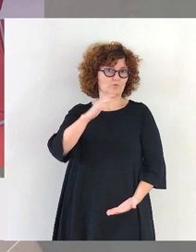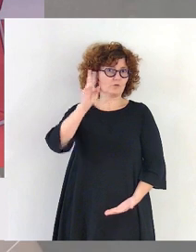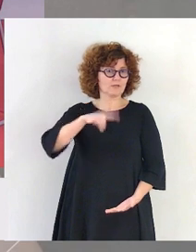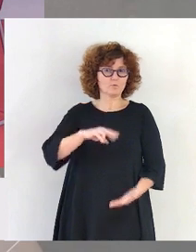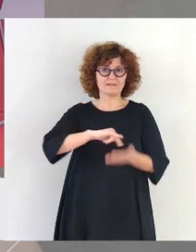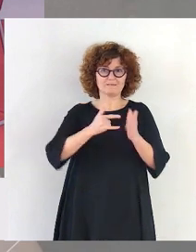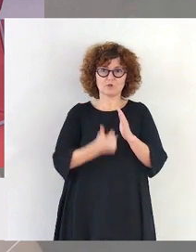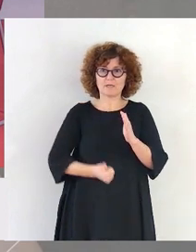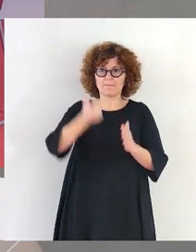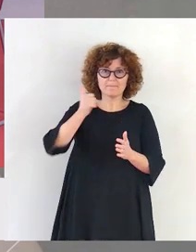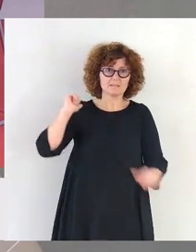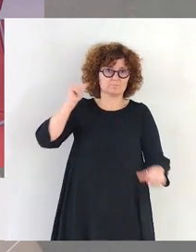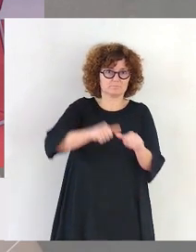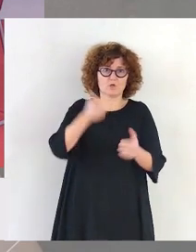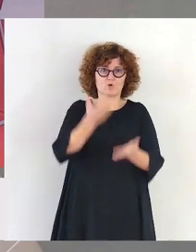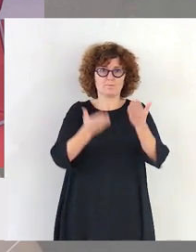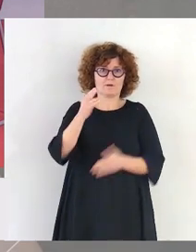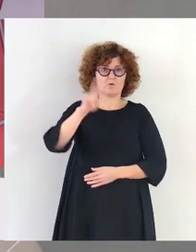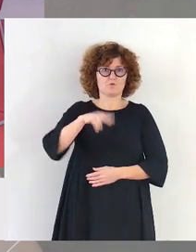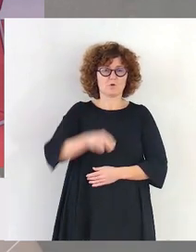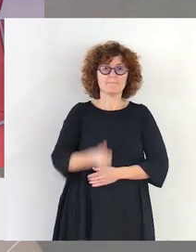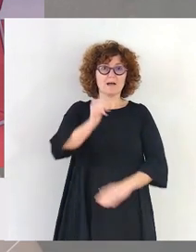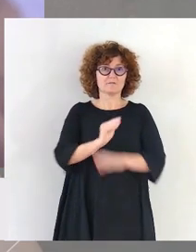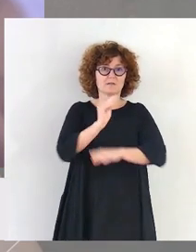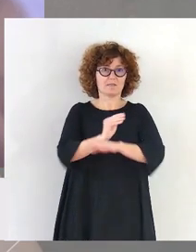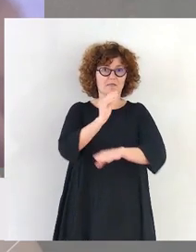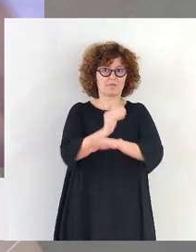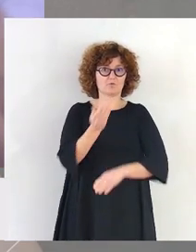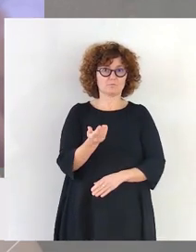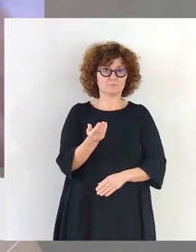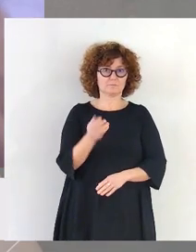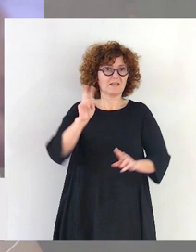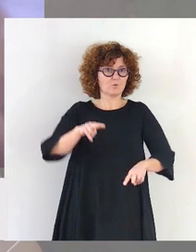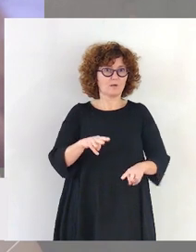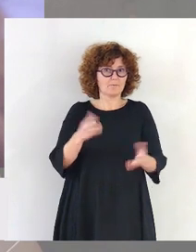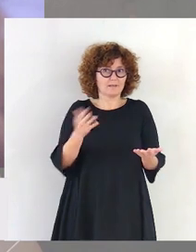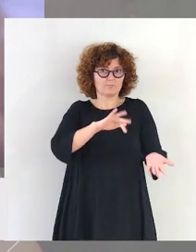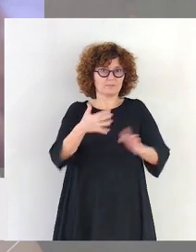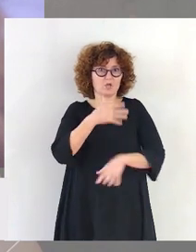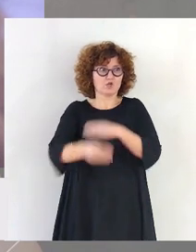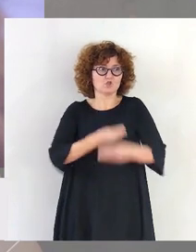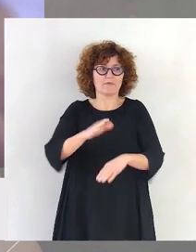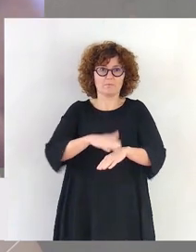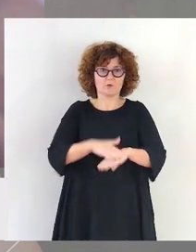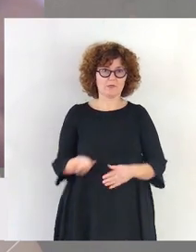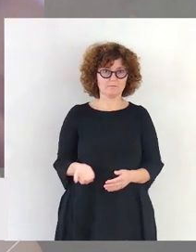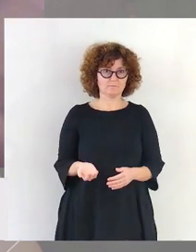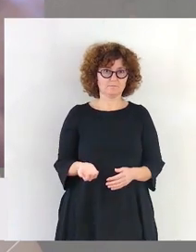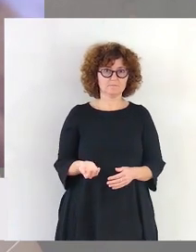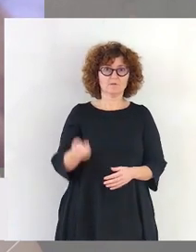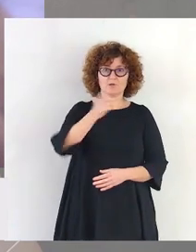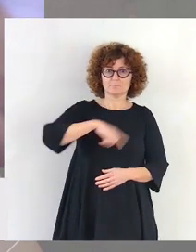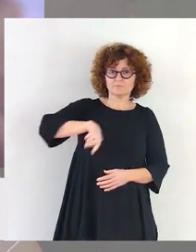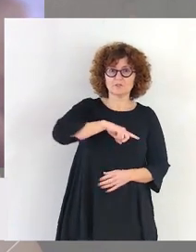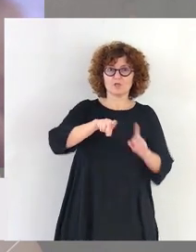nunca y más financiación que nunca luego por qué no se hace y ahora Vais a pensar que estoy arrimando el